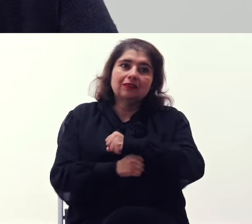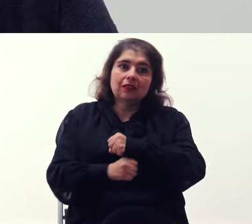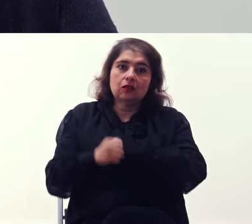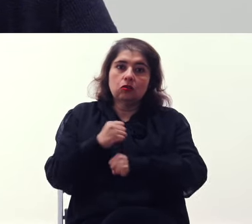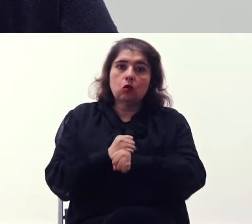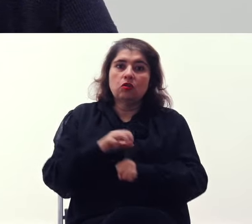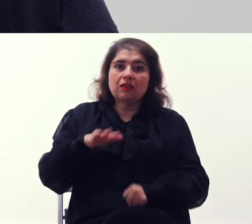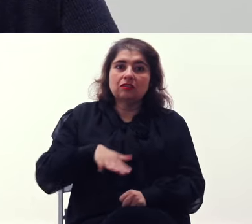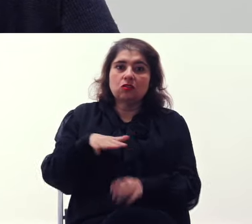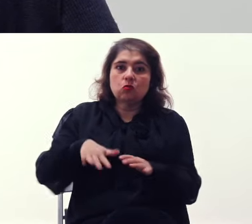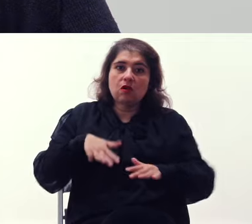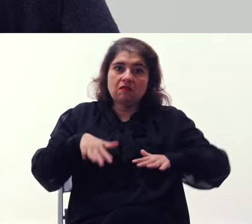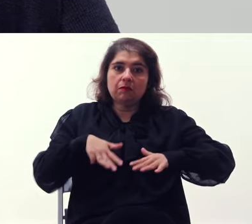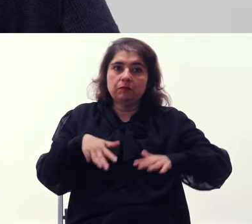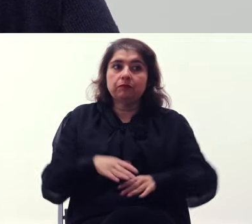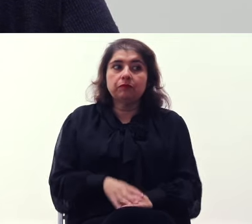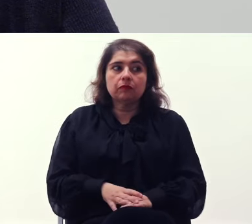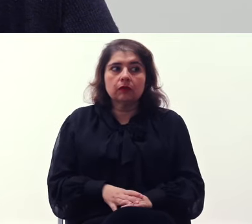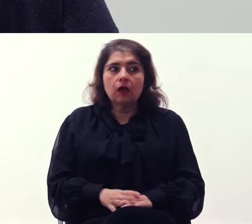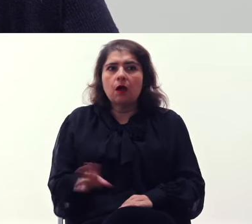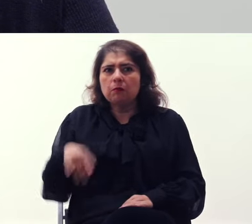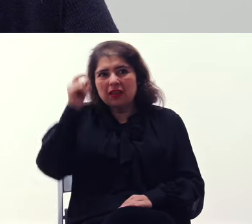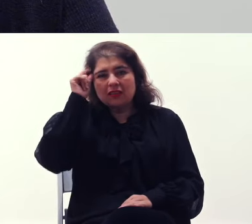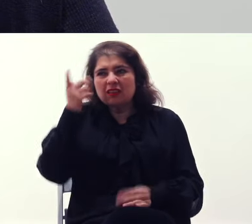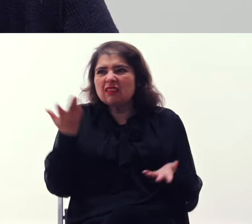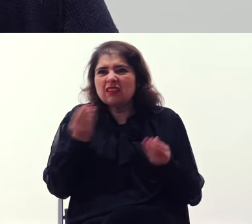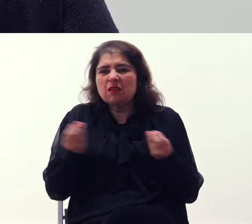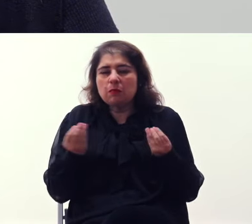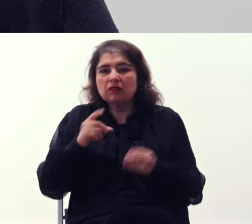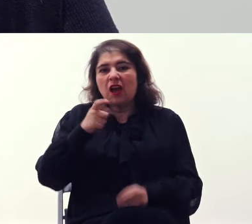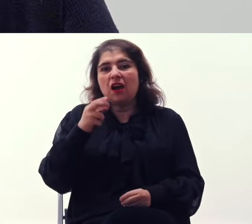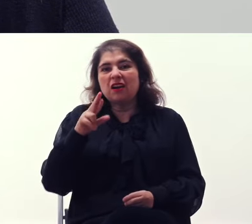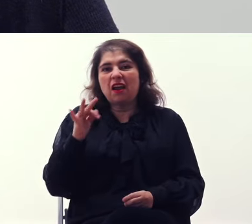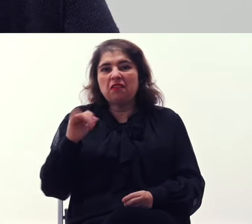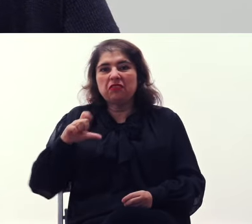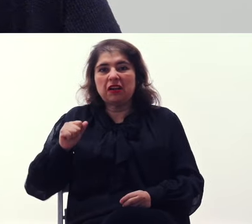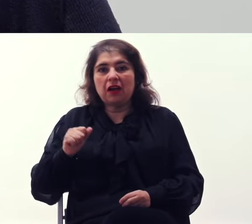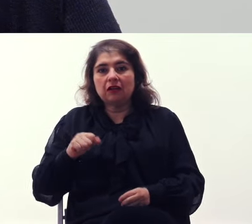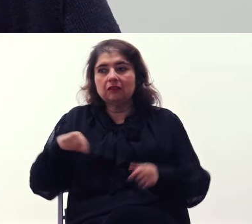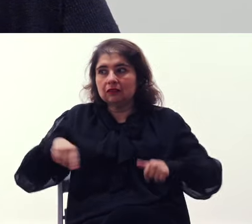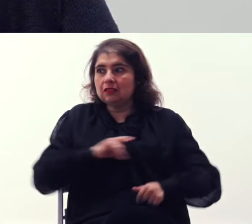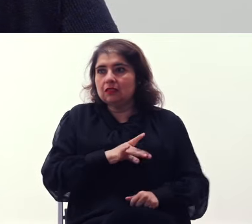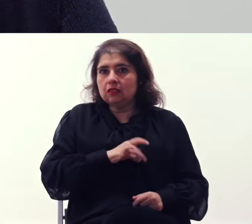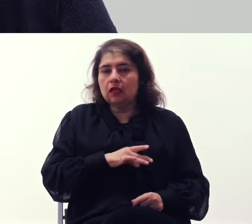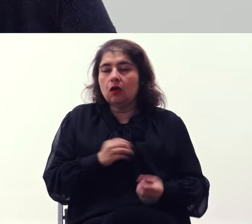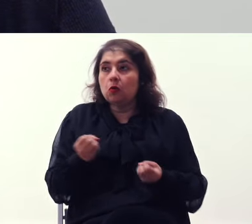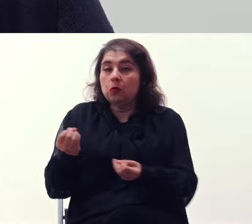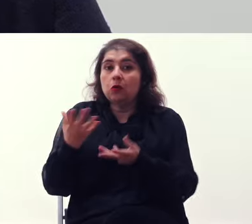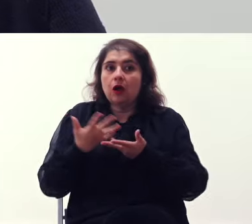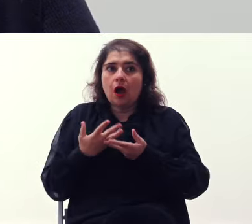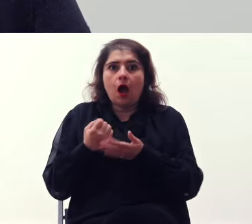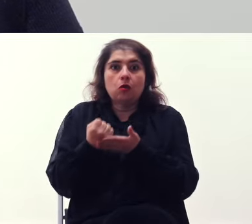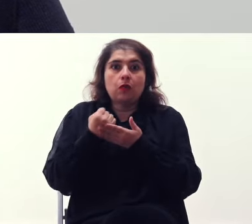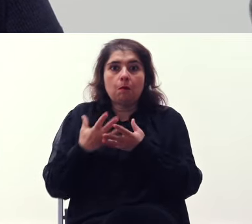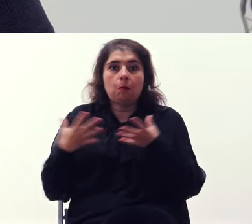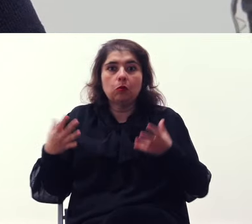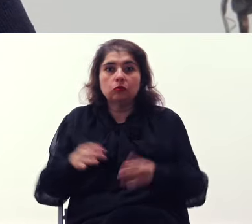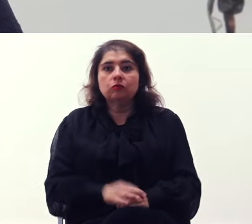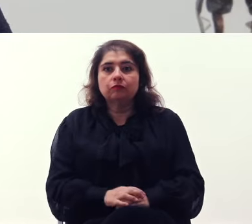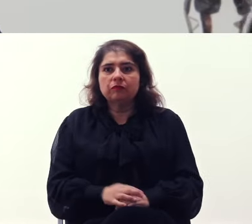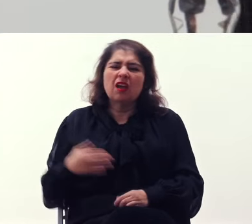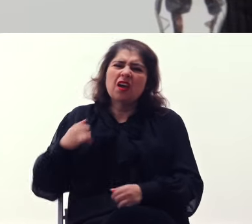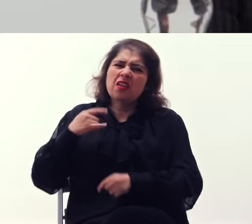XIX a comprender todo esto que había pasado, ¿no es cierto?, con la gráfica en Chile, y eso fue muy iluminador. Y